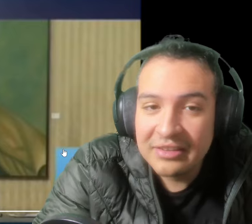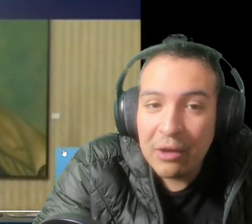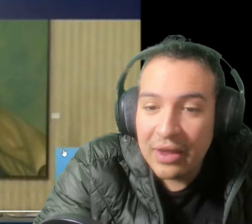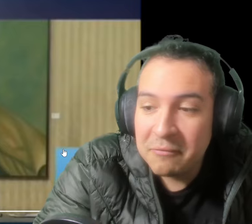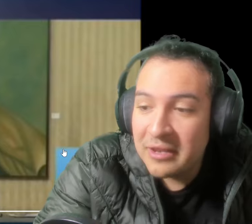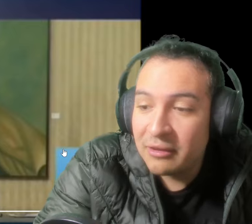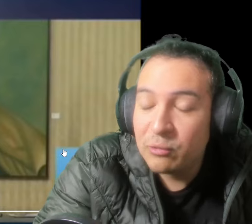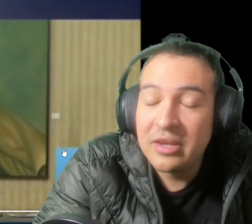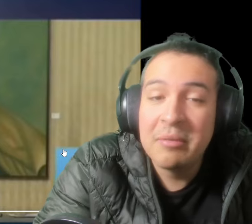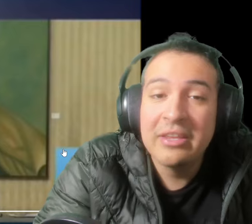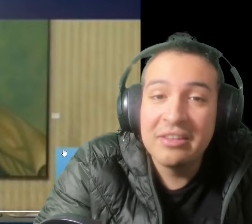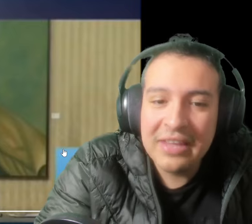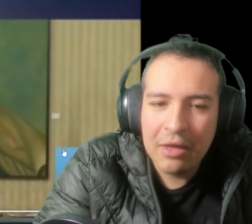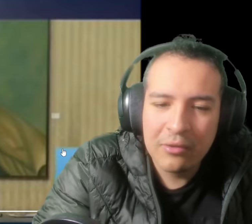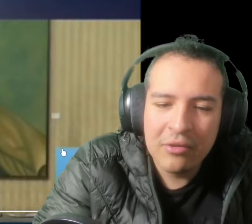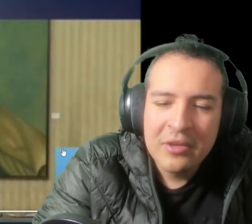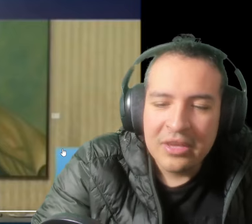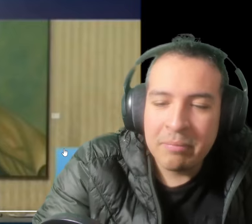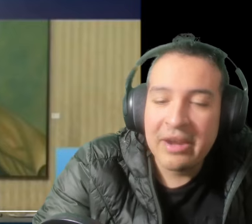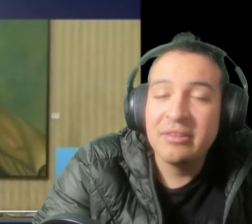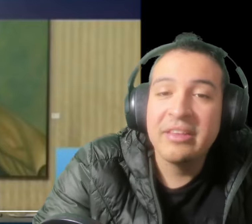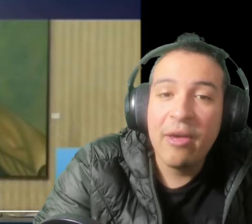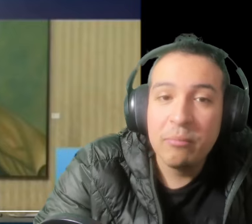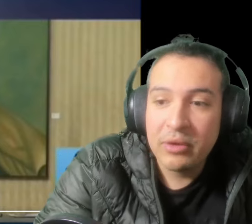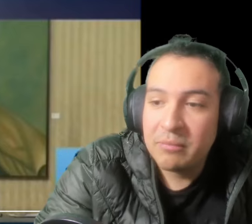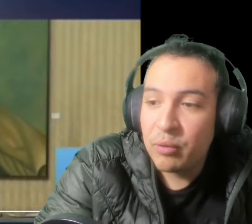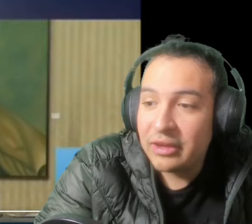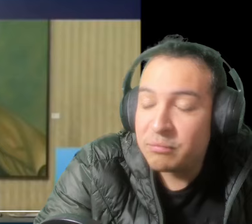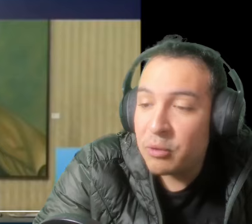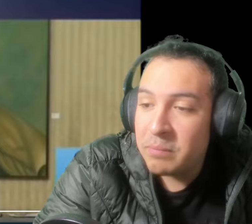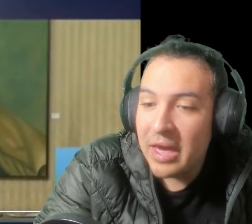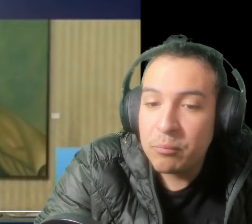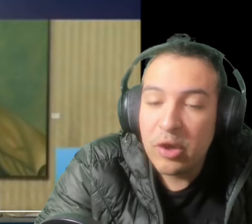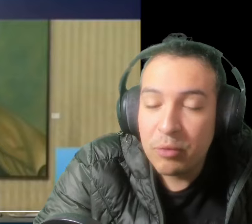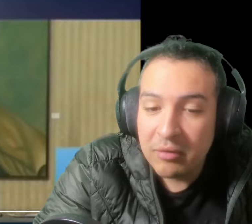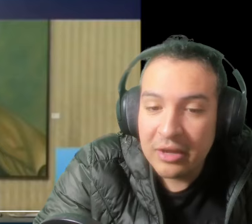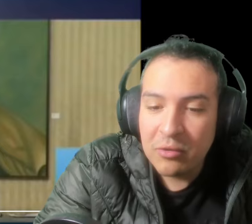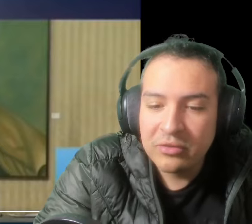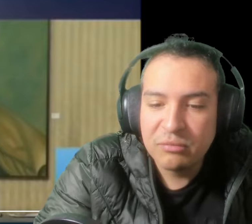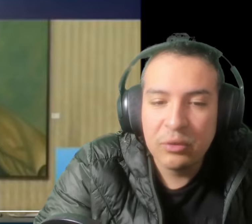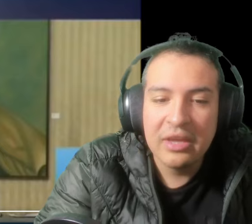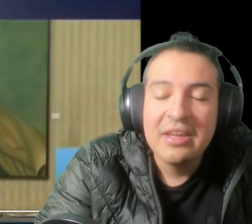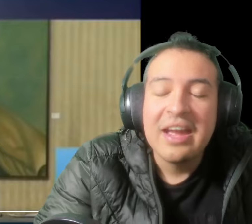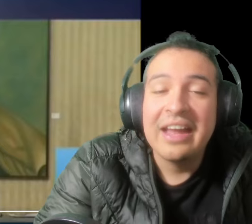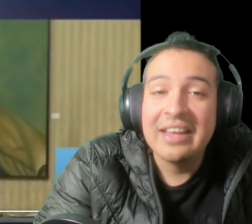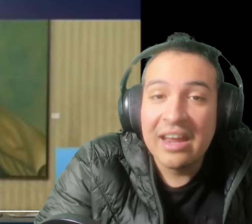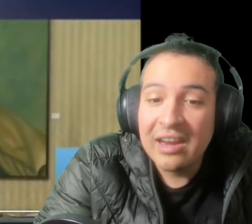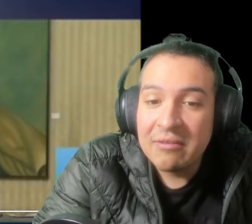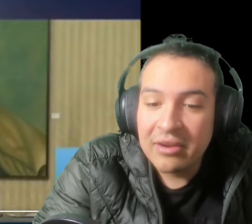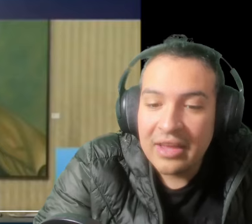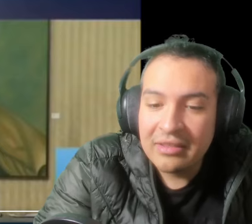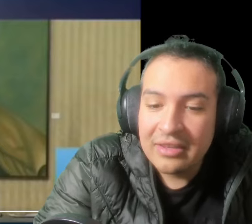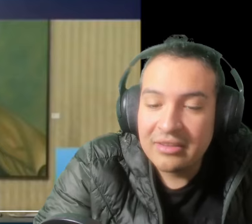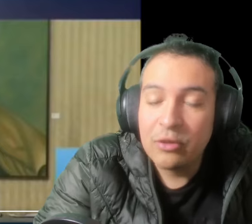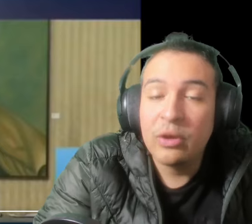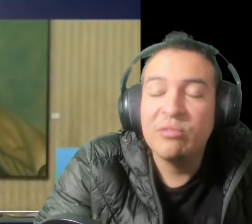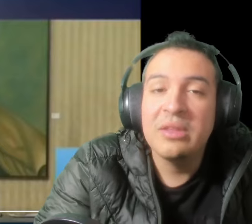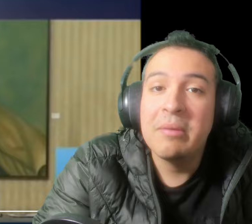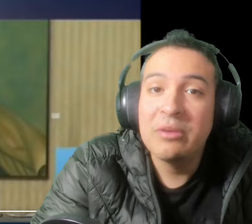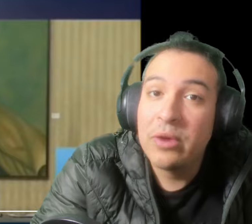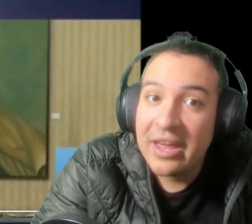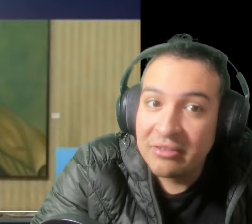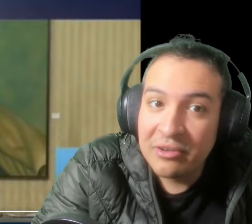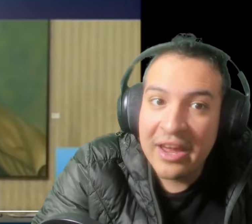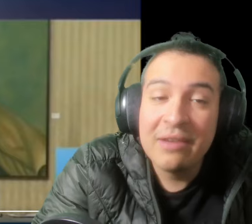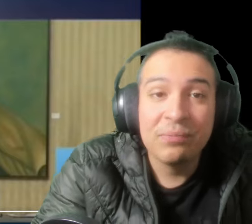si es del Estado la Define exclusivamente el estado no Y para el estadoe puede expropiar puede prohibir cosas puede atacar la libertad diciendo que es un